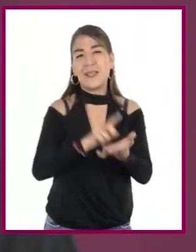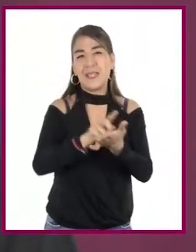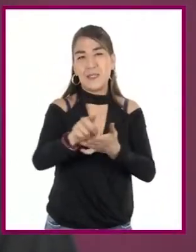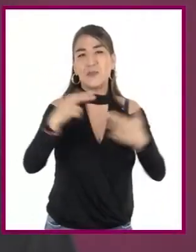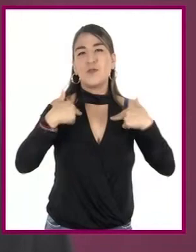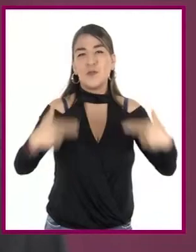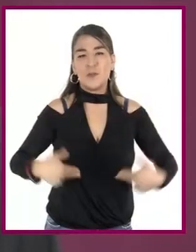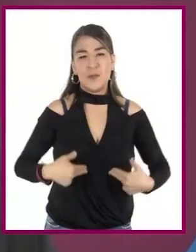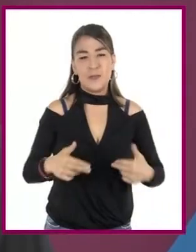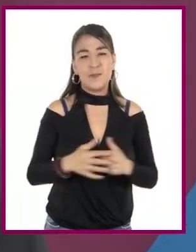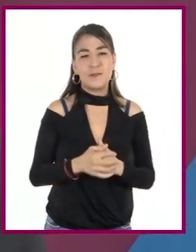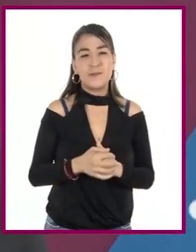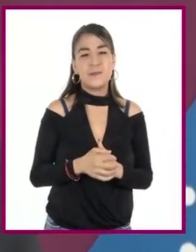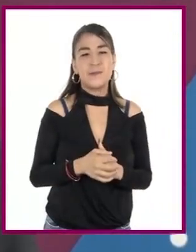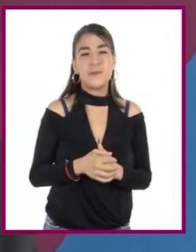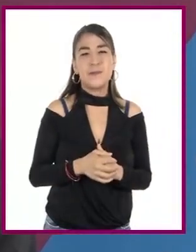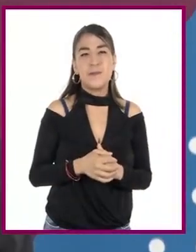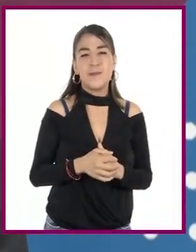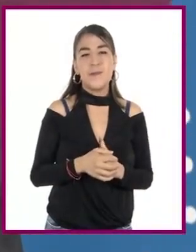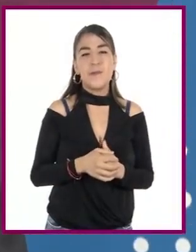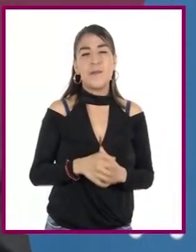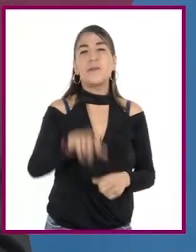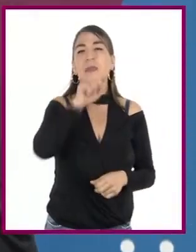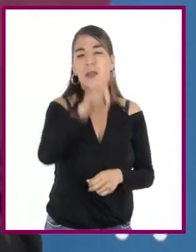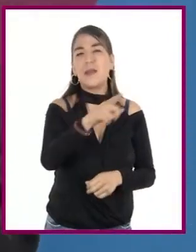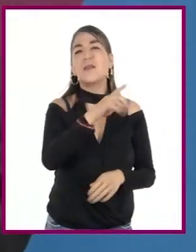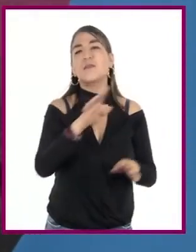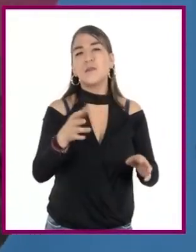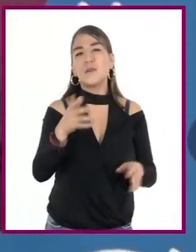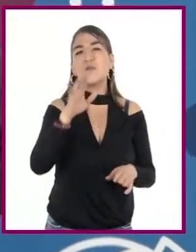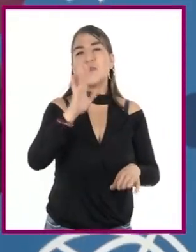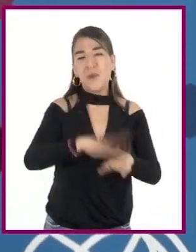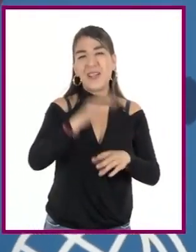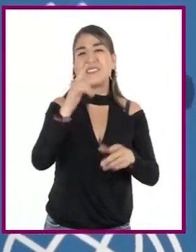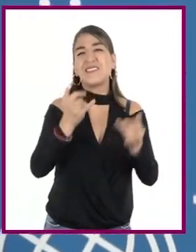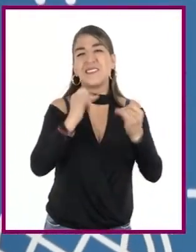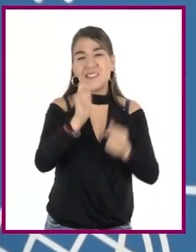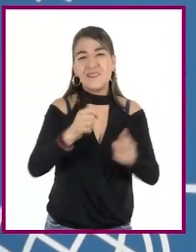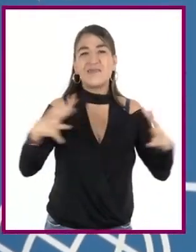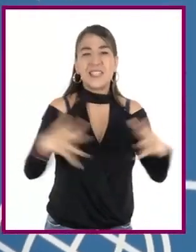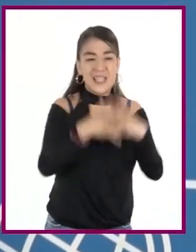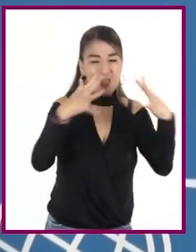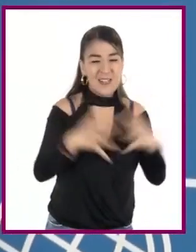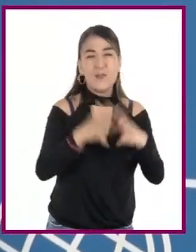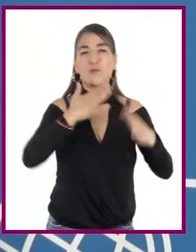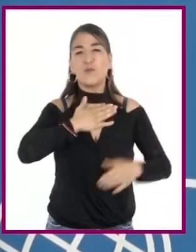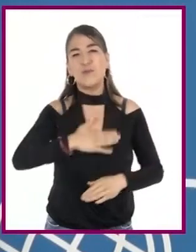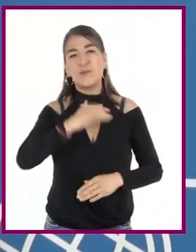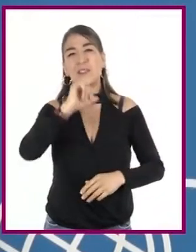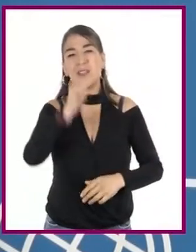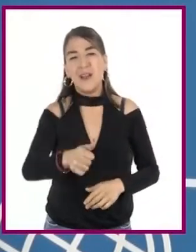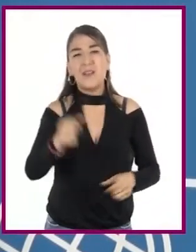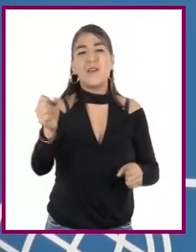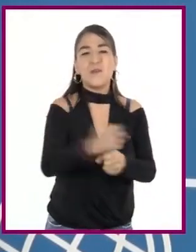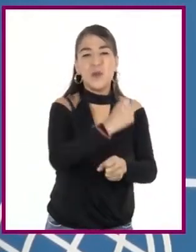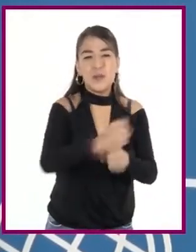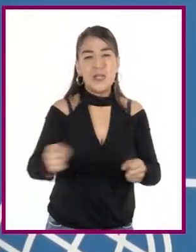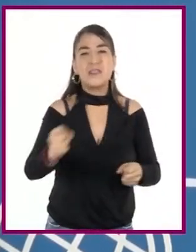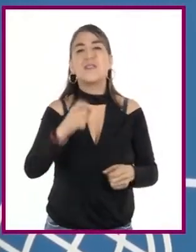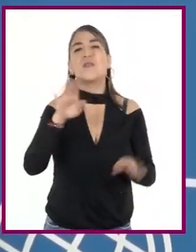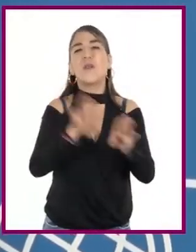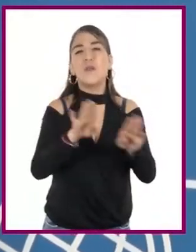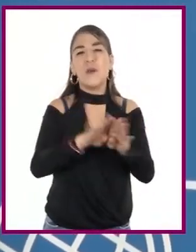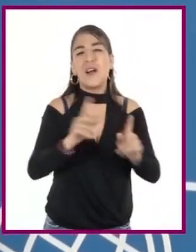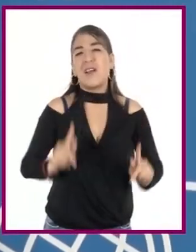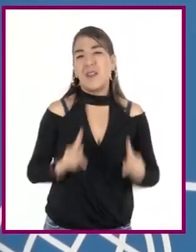Humanos. Si bien prevalecen las injusticias, las guerras, la violencia, la violación a los